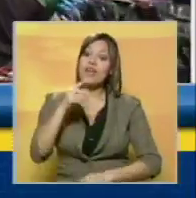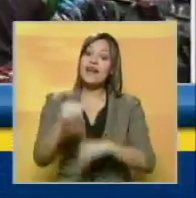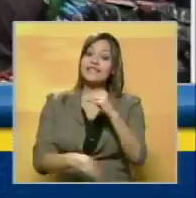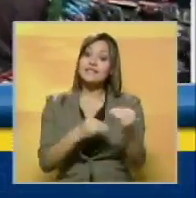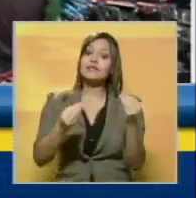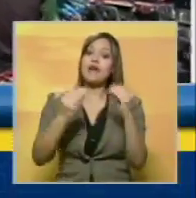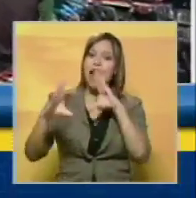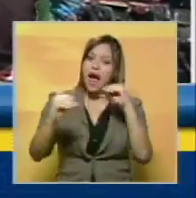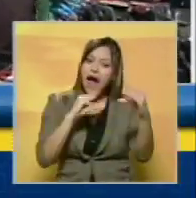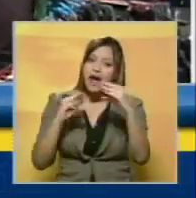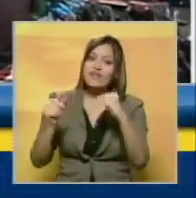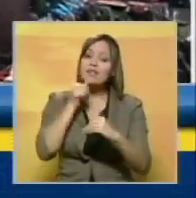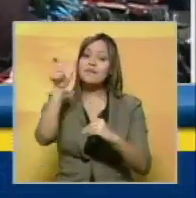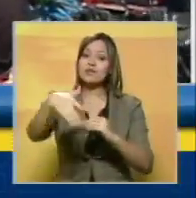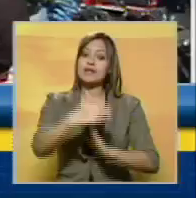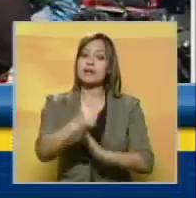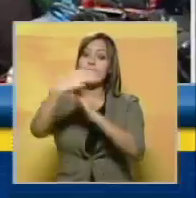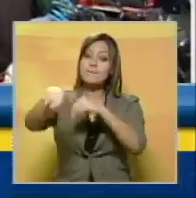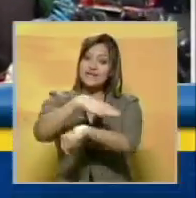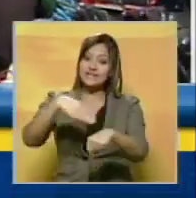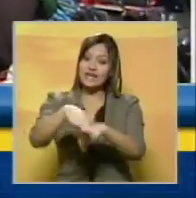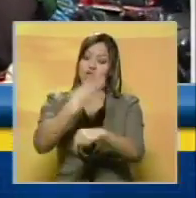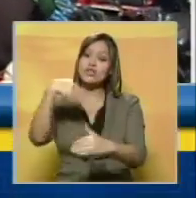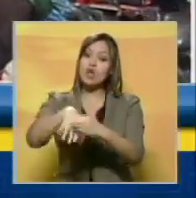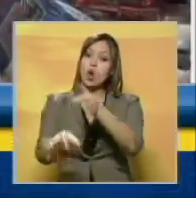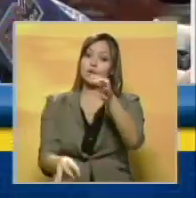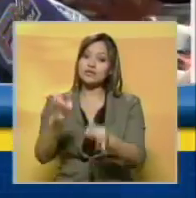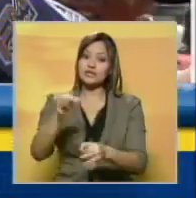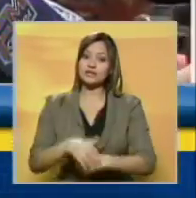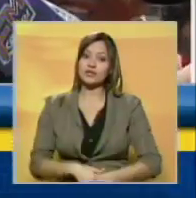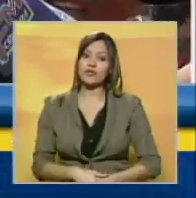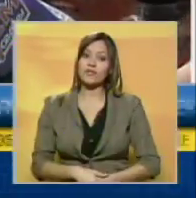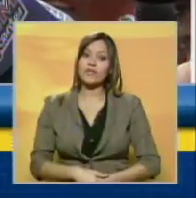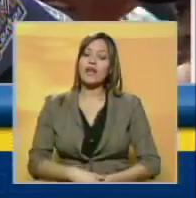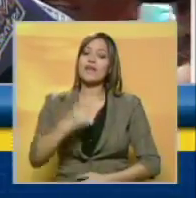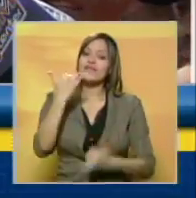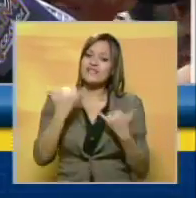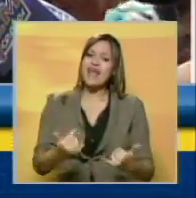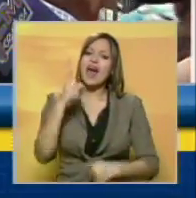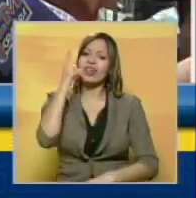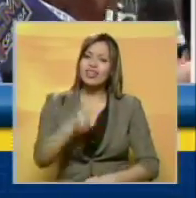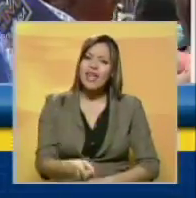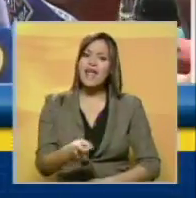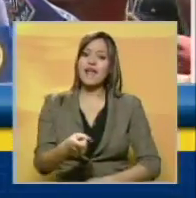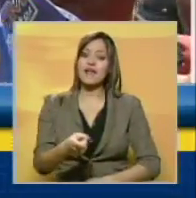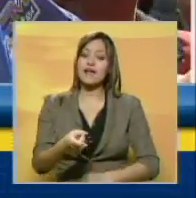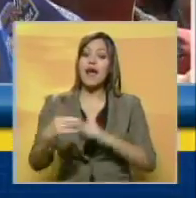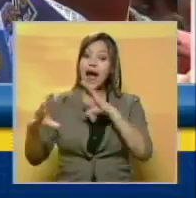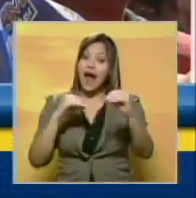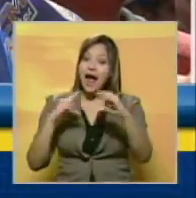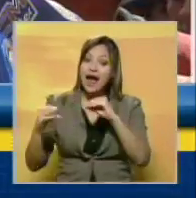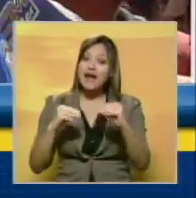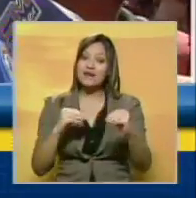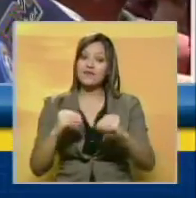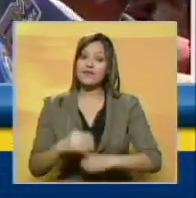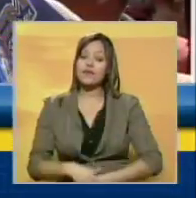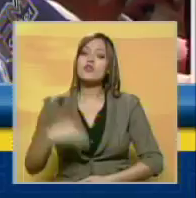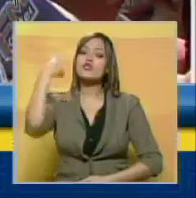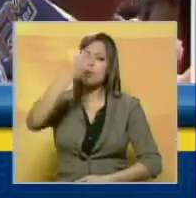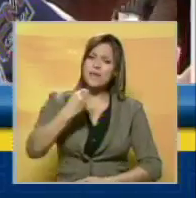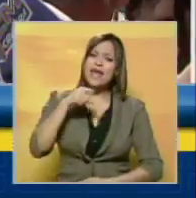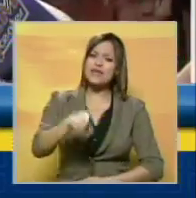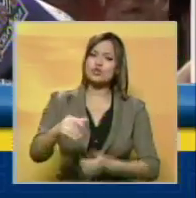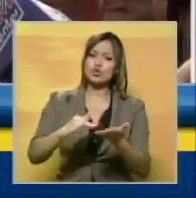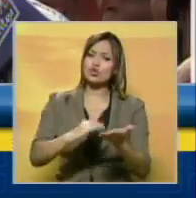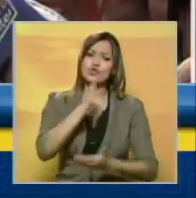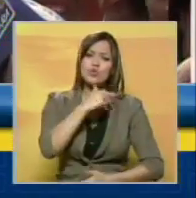mesas de diálogo con representantes del Ministerio del Interior y Justicia. Que se establezca y se restauren las mesas de diálogo, porque creemos que esa no es